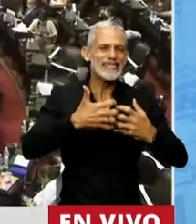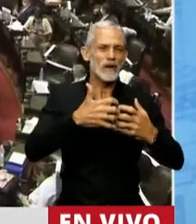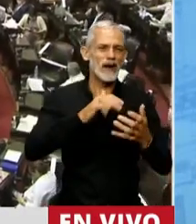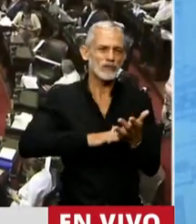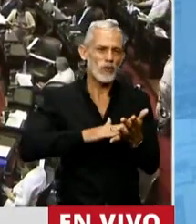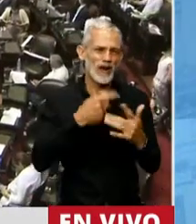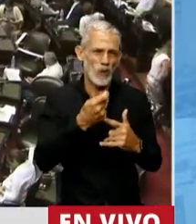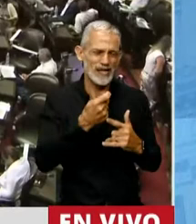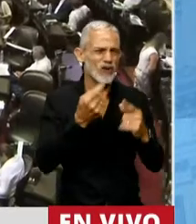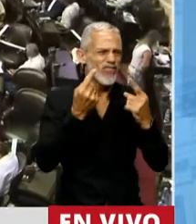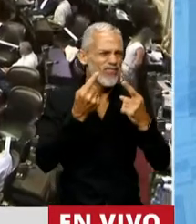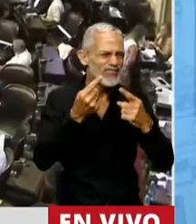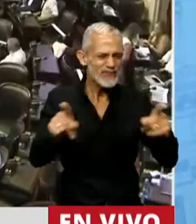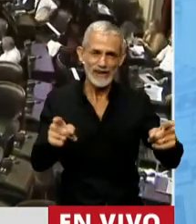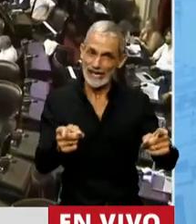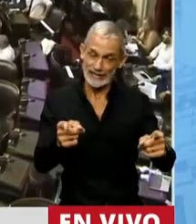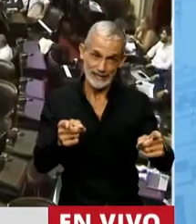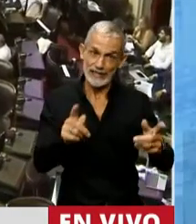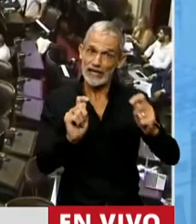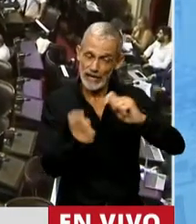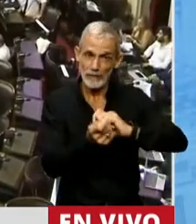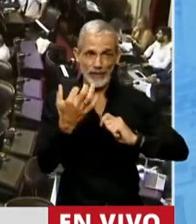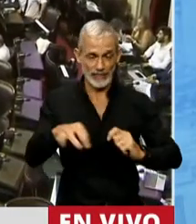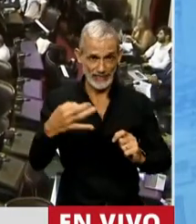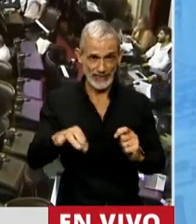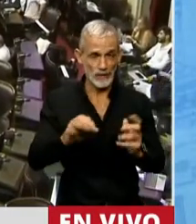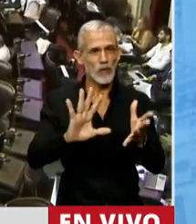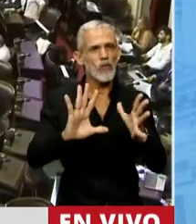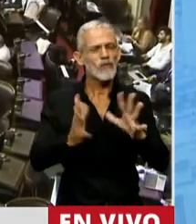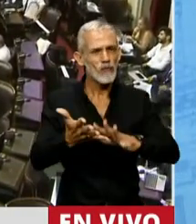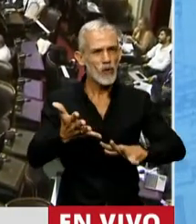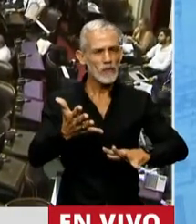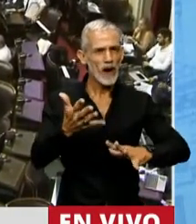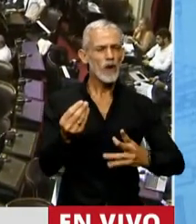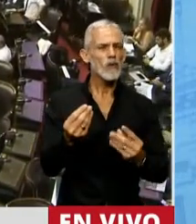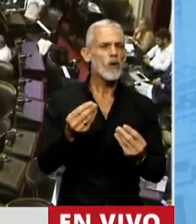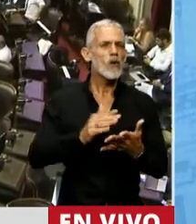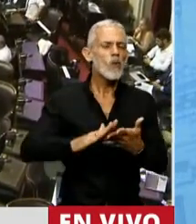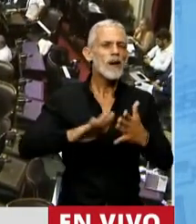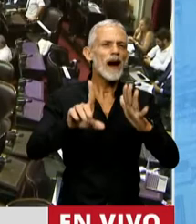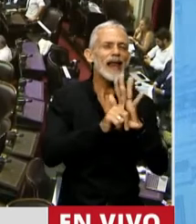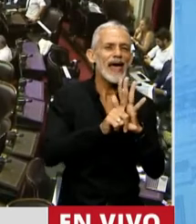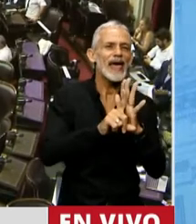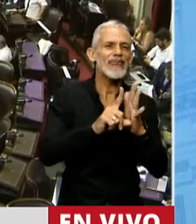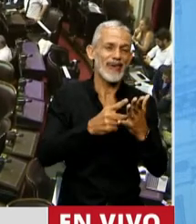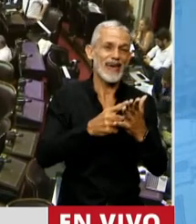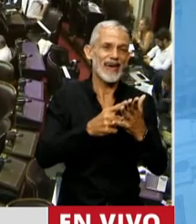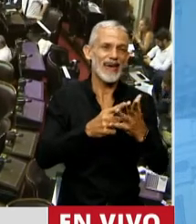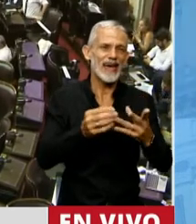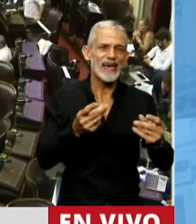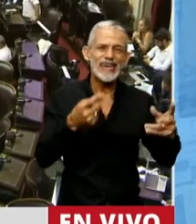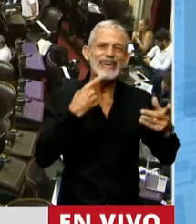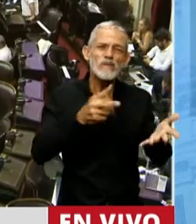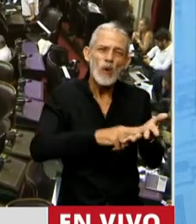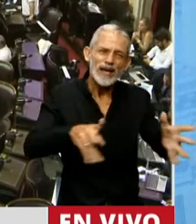previsional distinto, si no avanzamos sobre una nueva ley de coparticipación federal de